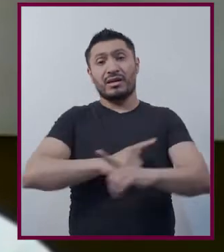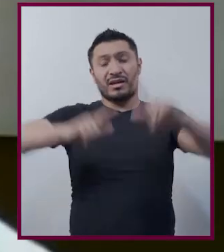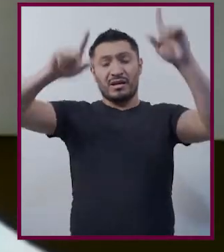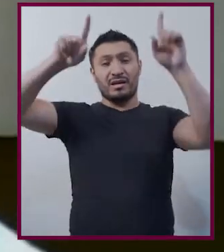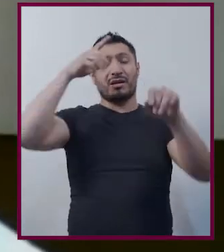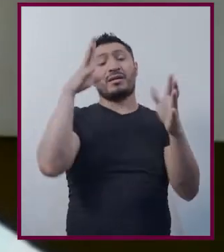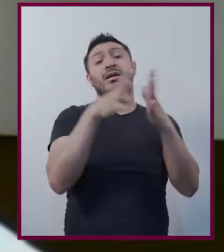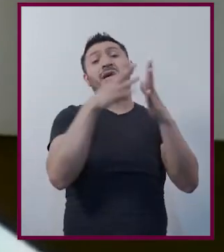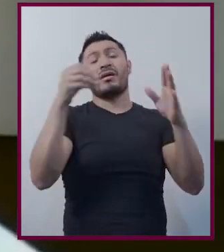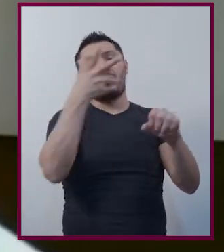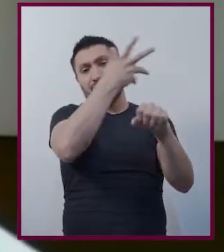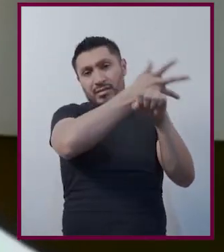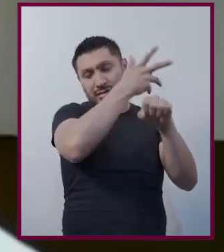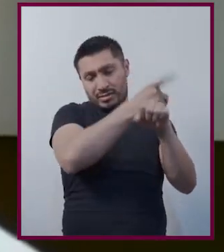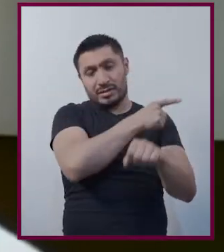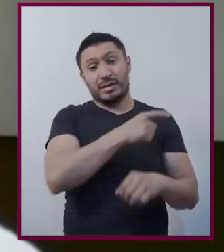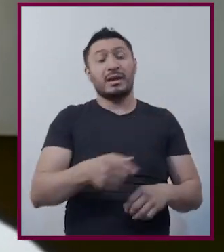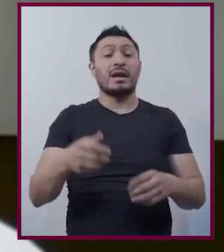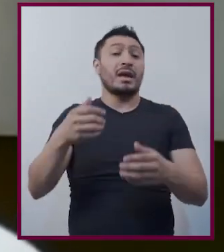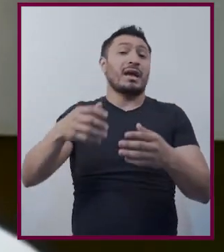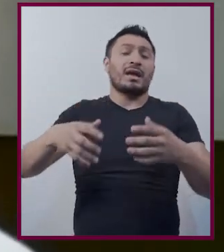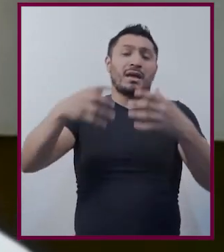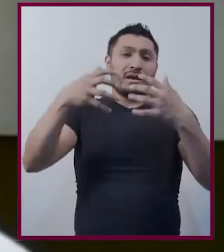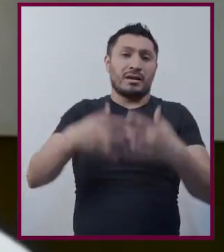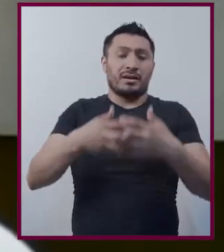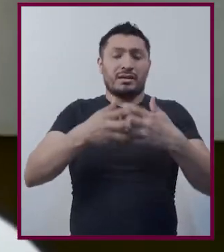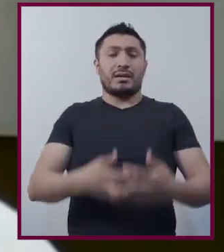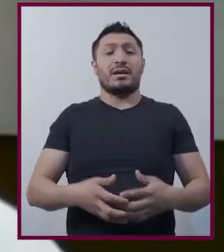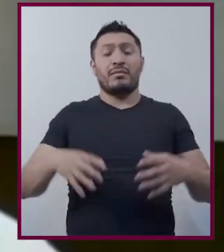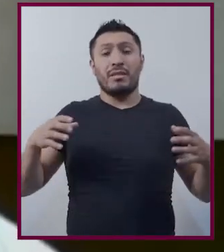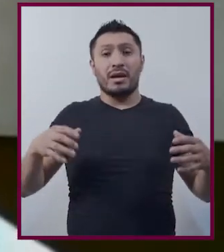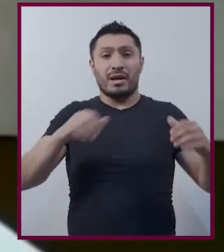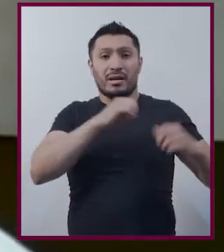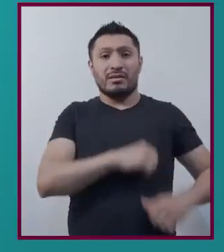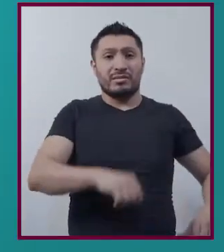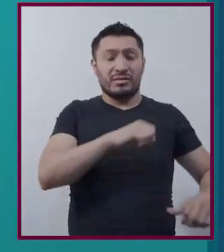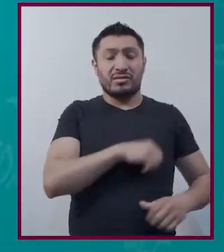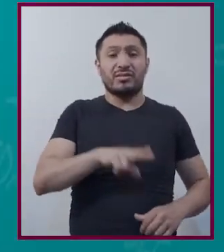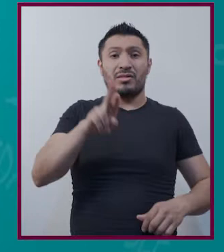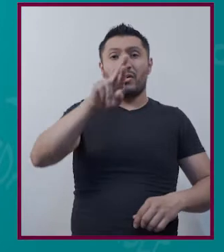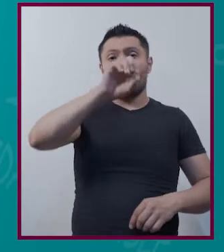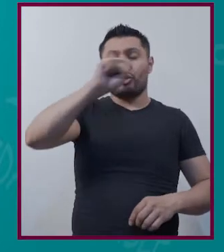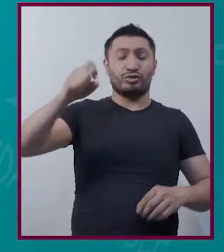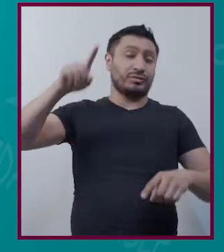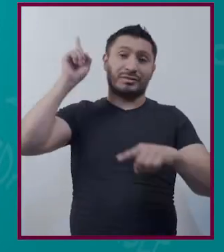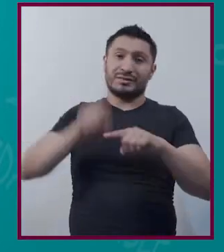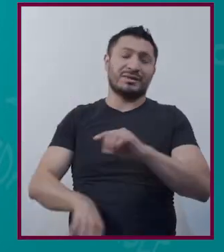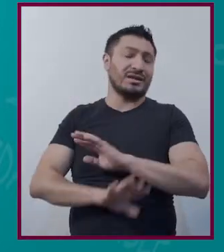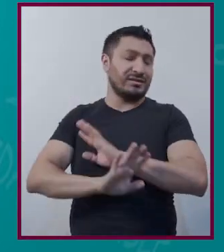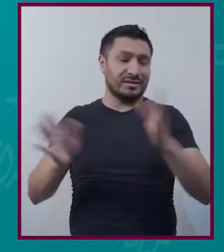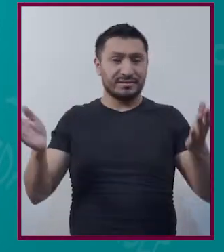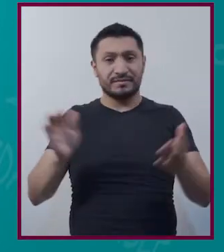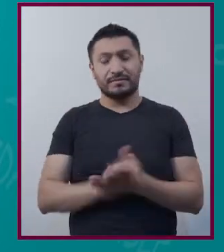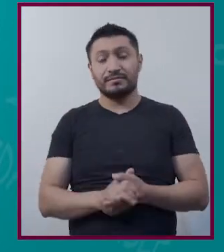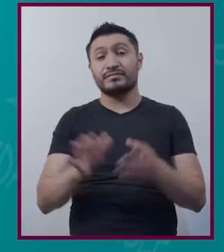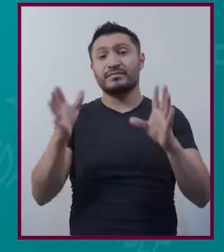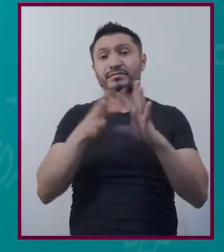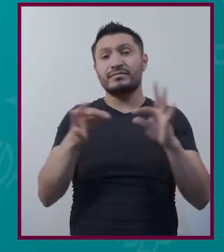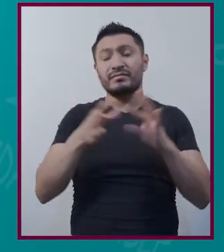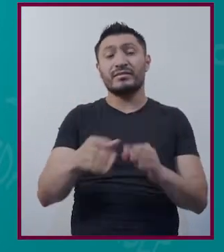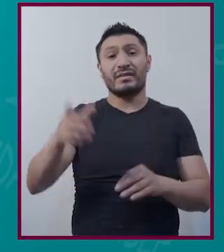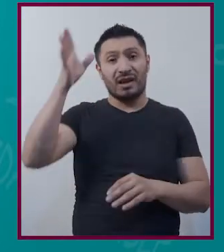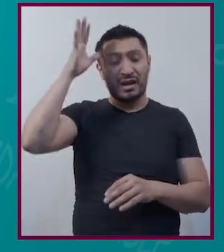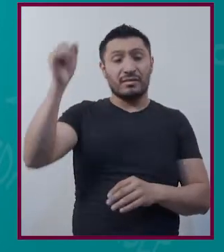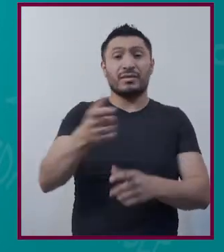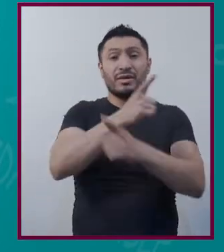atrás el sistema comunista autoritario tipo soviético. ¿Nos puede explicar el concepto de libre